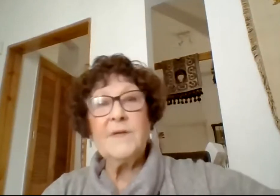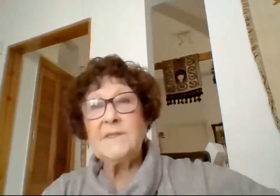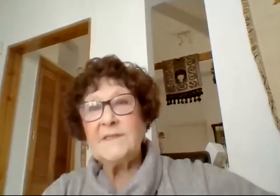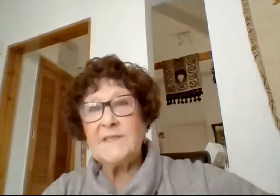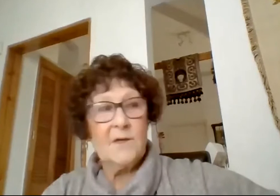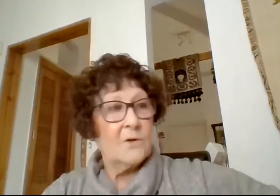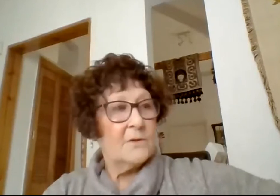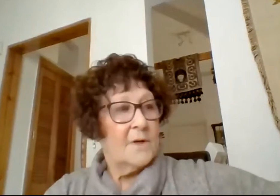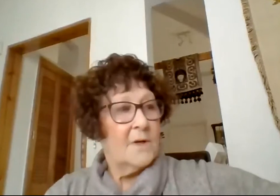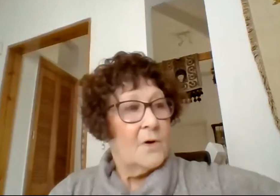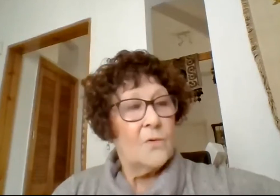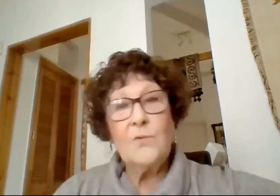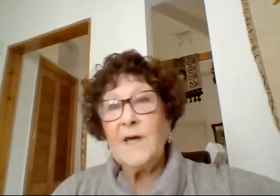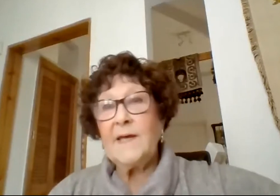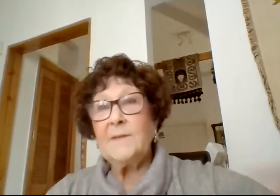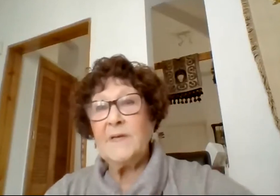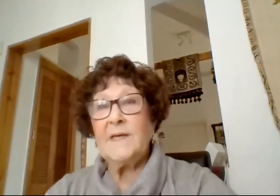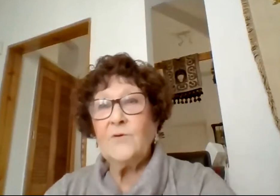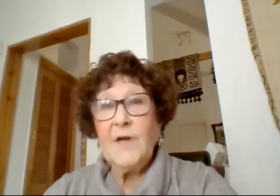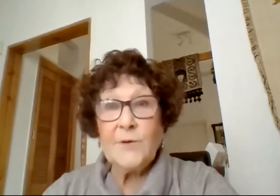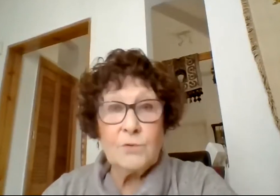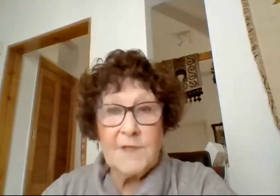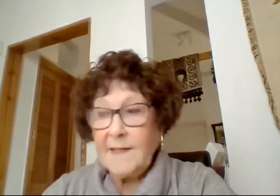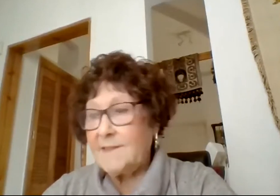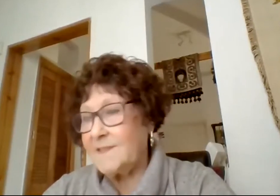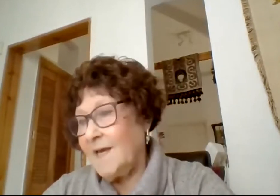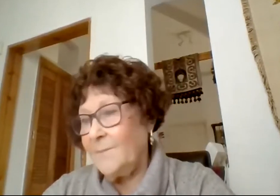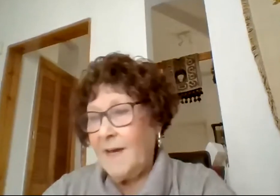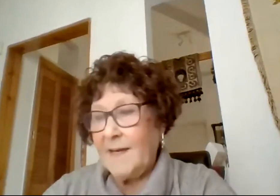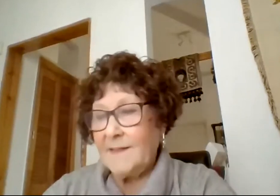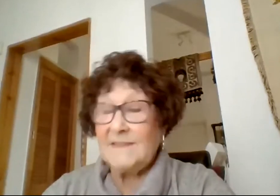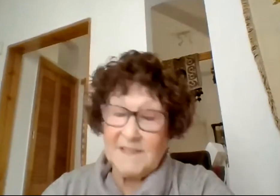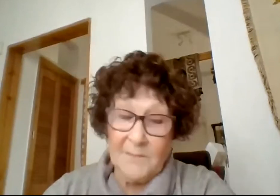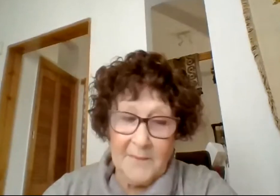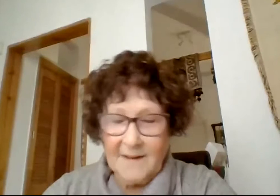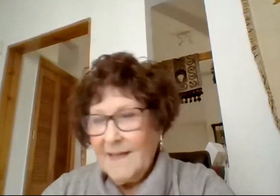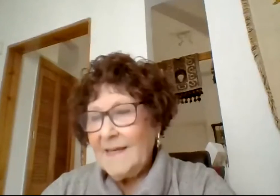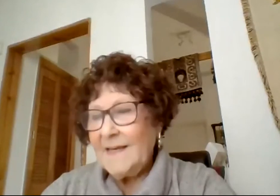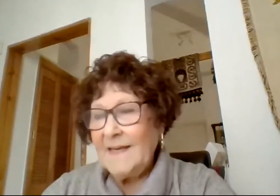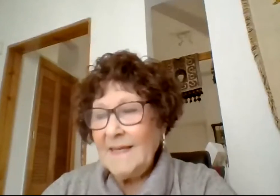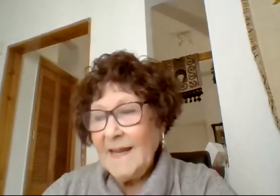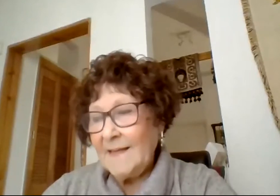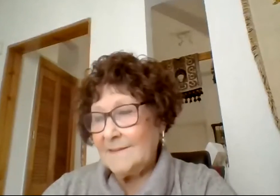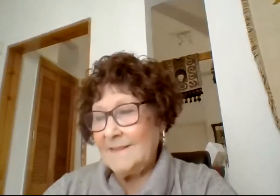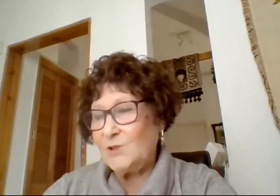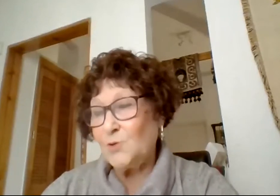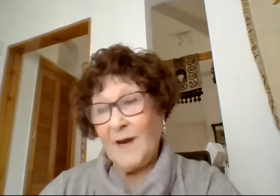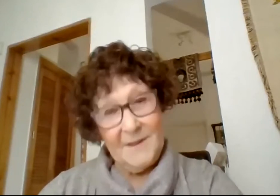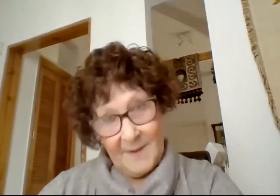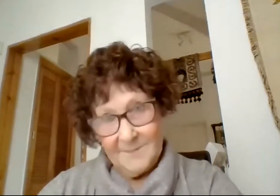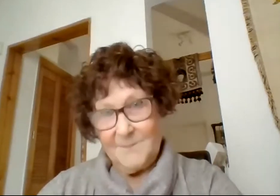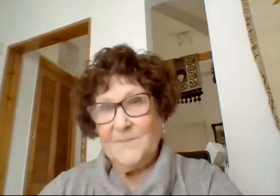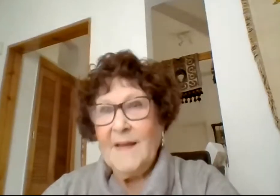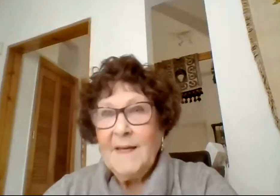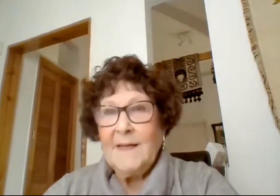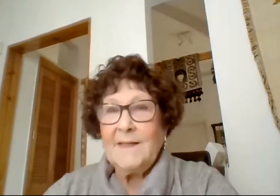año 25 una investigadora rusa que se llamaba Grina